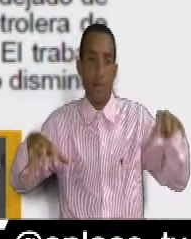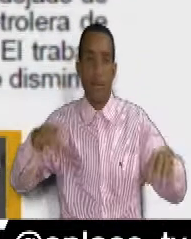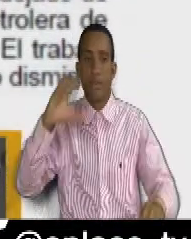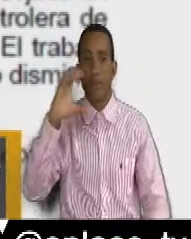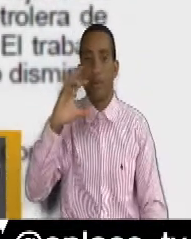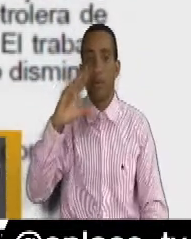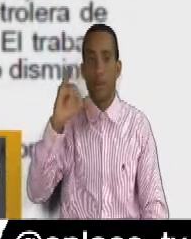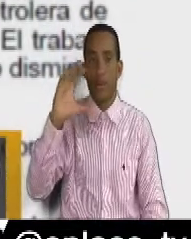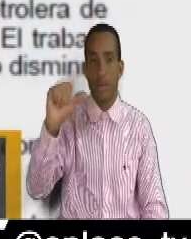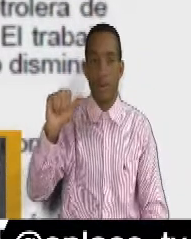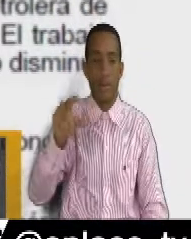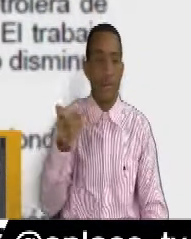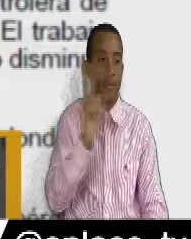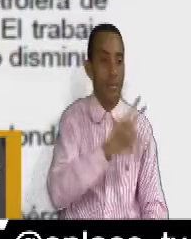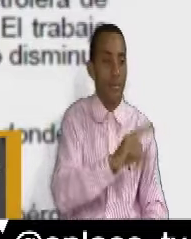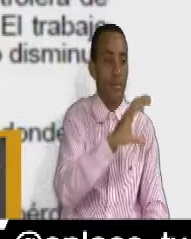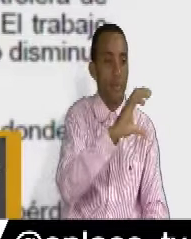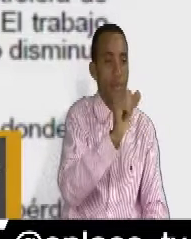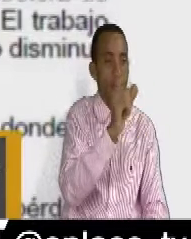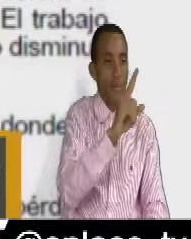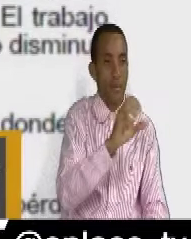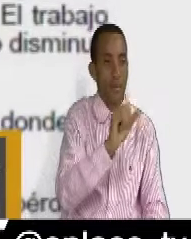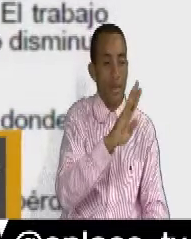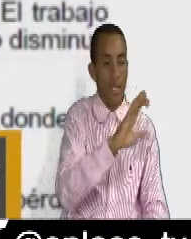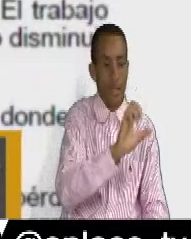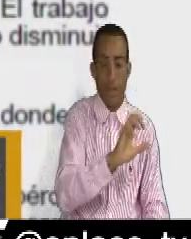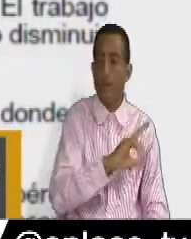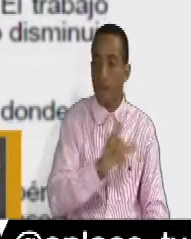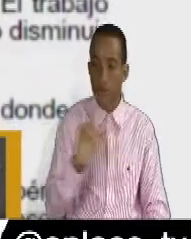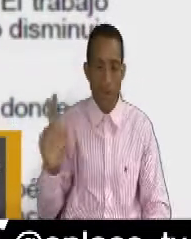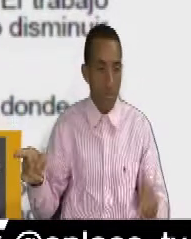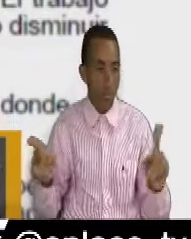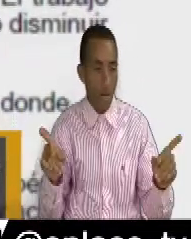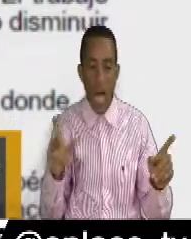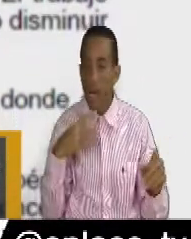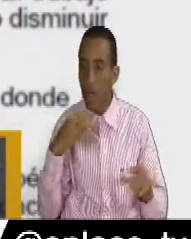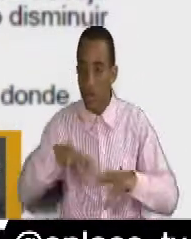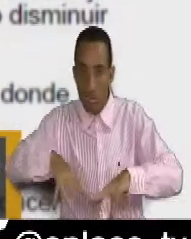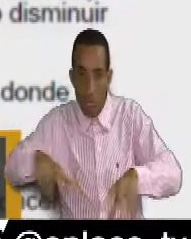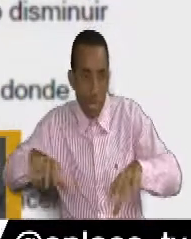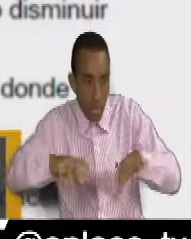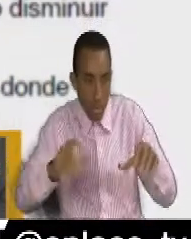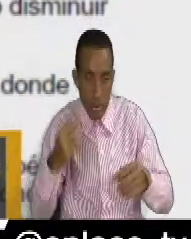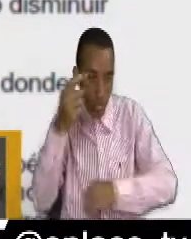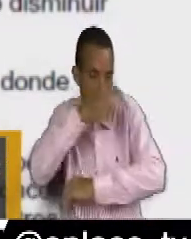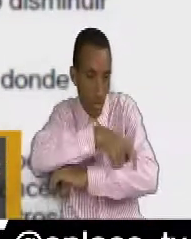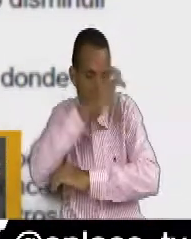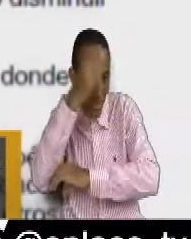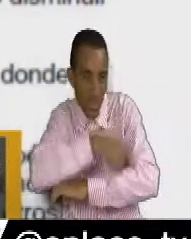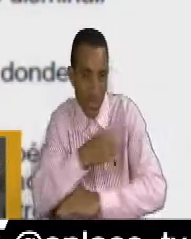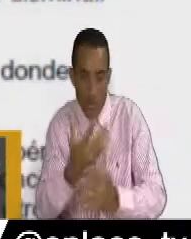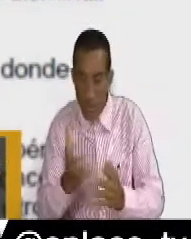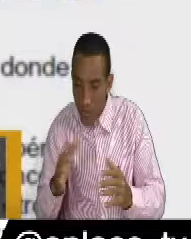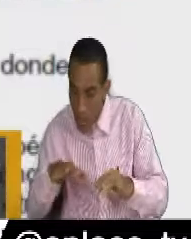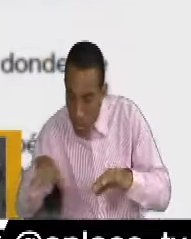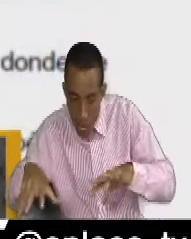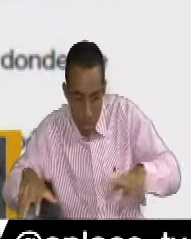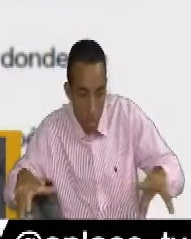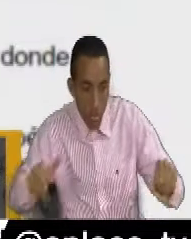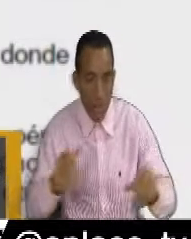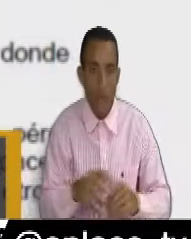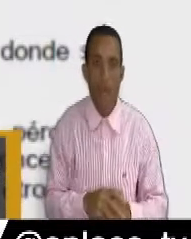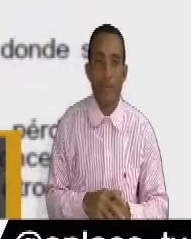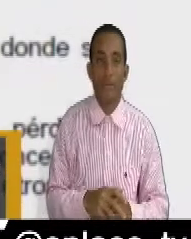Casabe, donde se concentra el 66% de los delitos. Sin embargo, Ecopetrol denuncia que hasta el momento del 2017